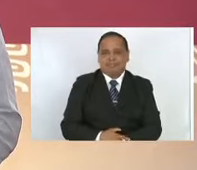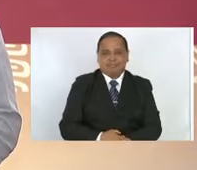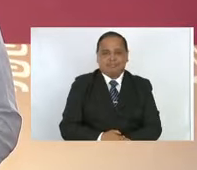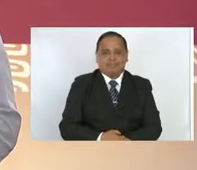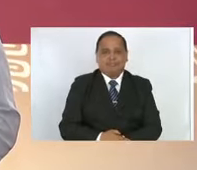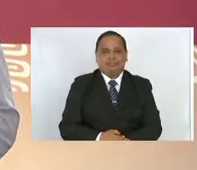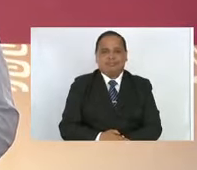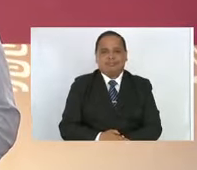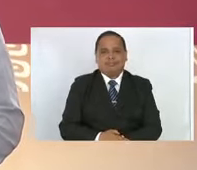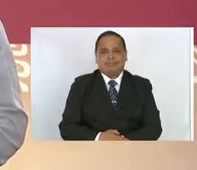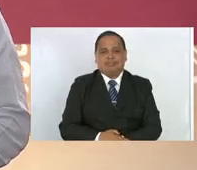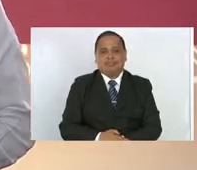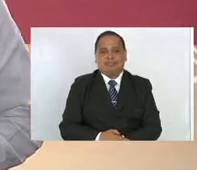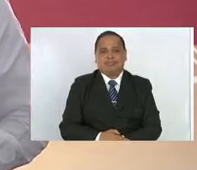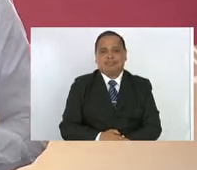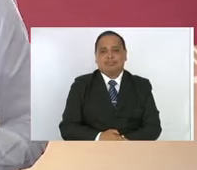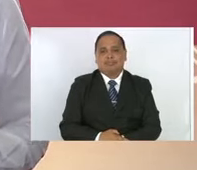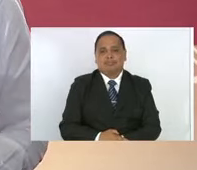Como